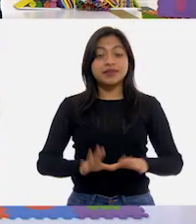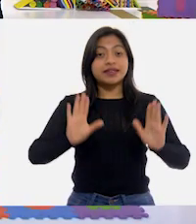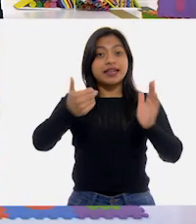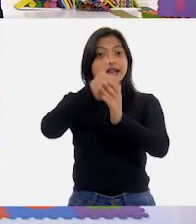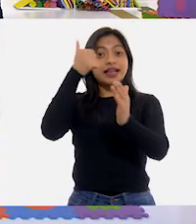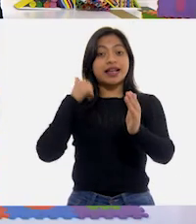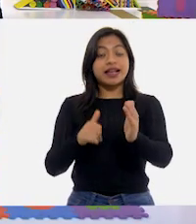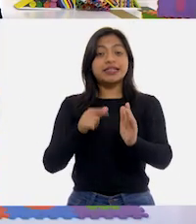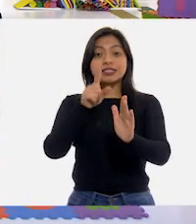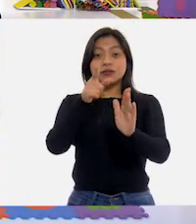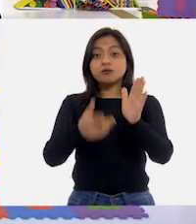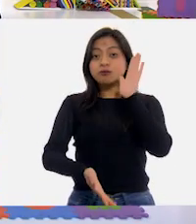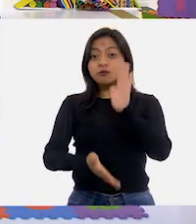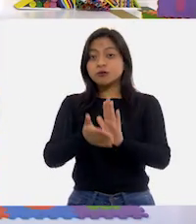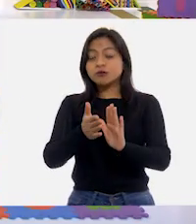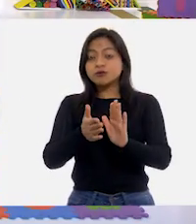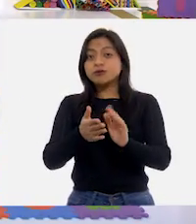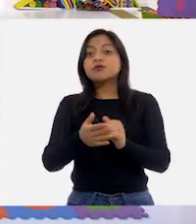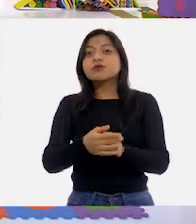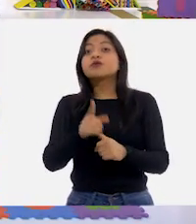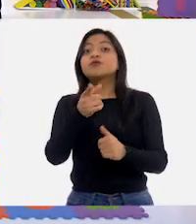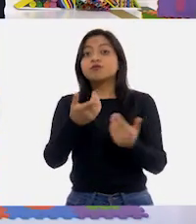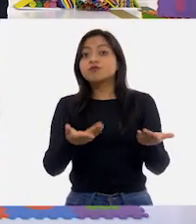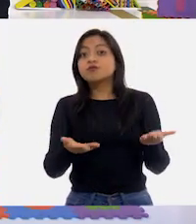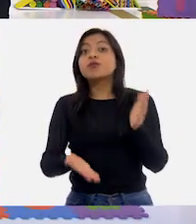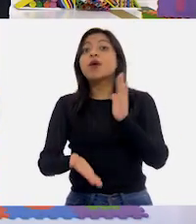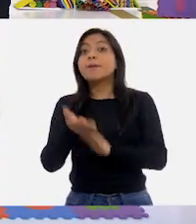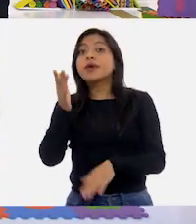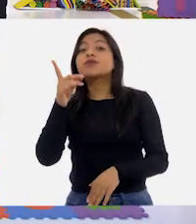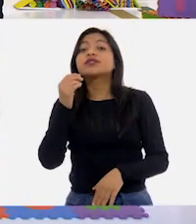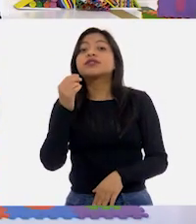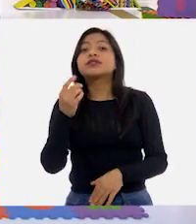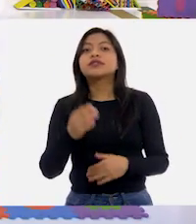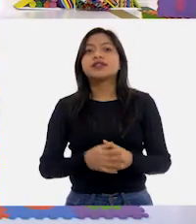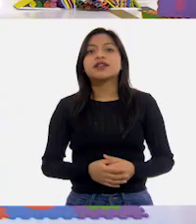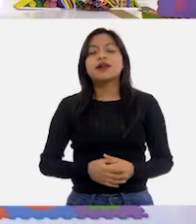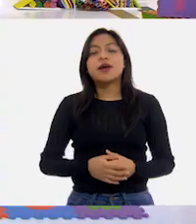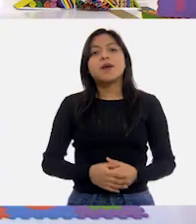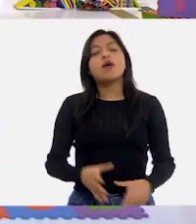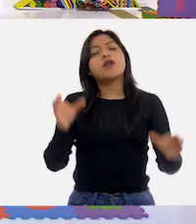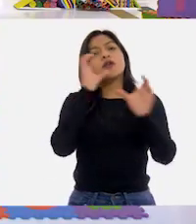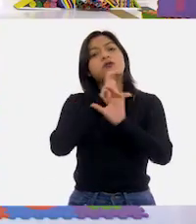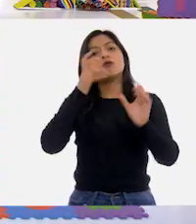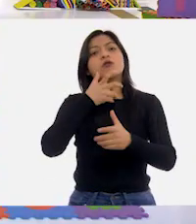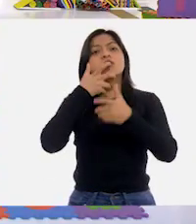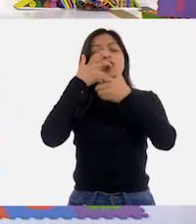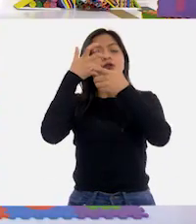Pero antes de irnos, Orte, ¿a dónde vamos? Mándala tú. ¡Vamos a movernos!